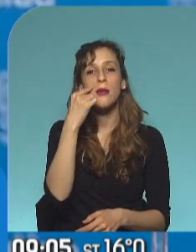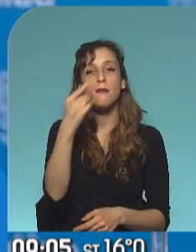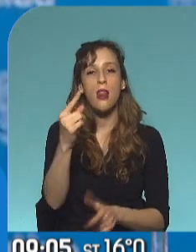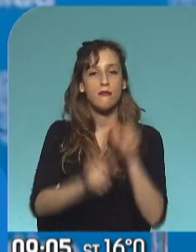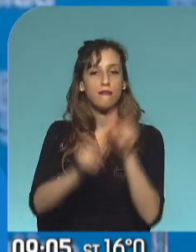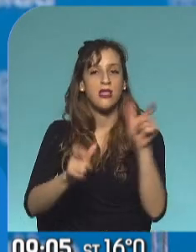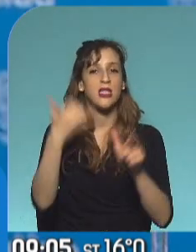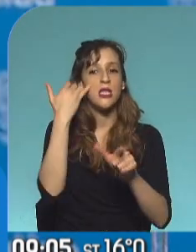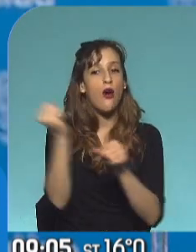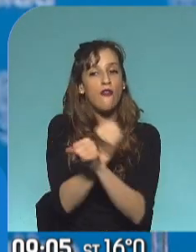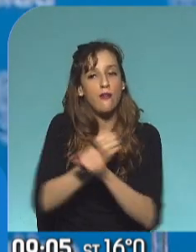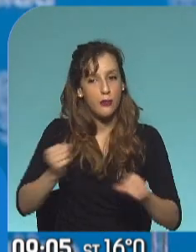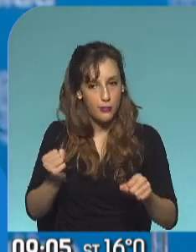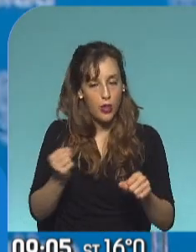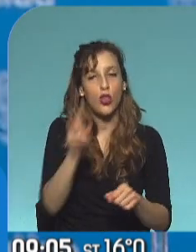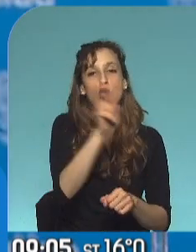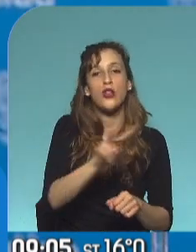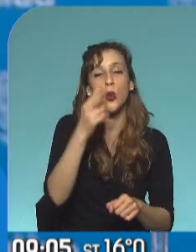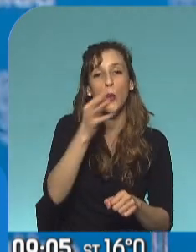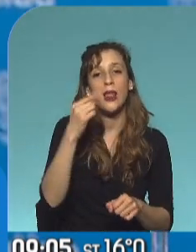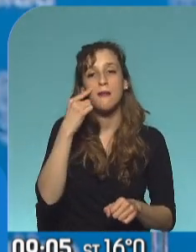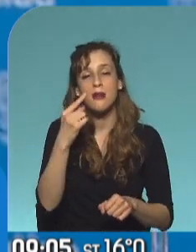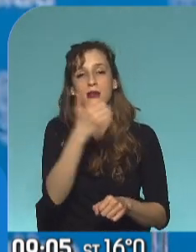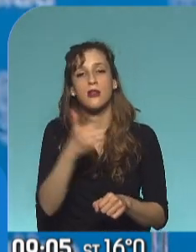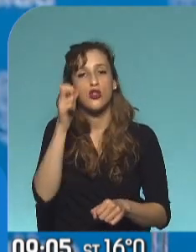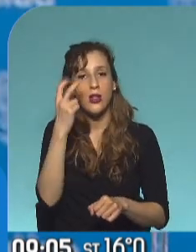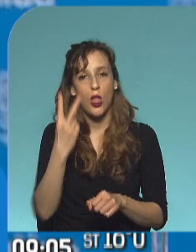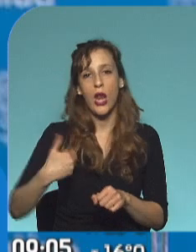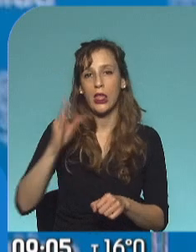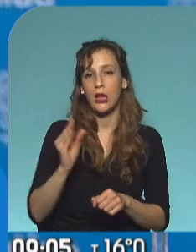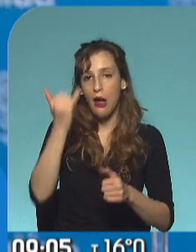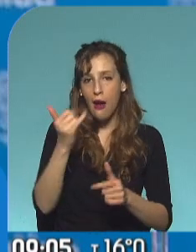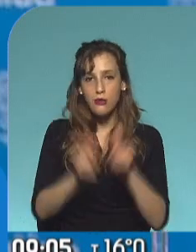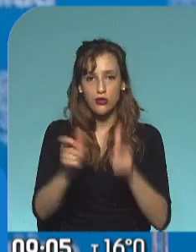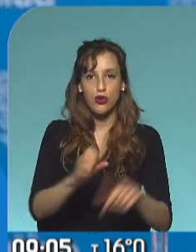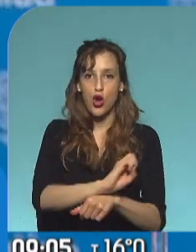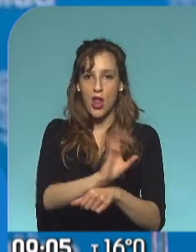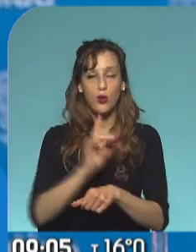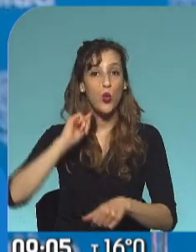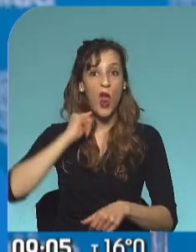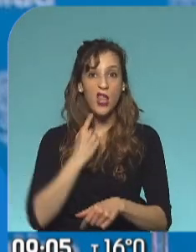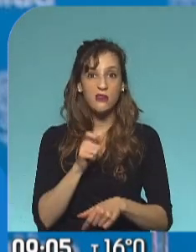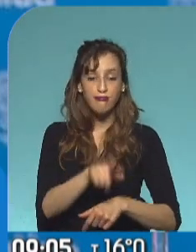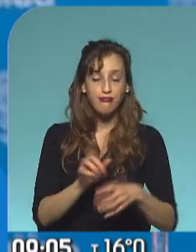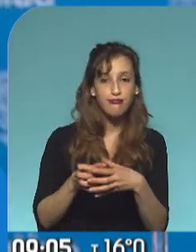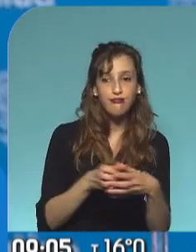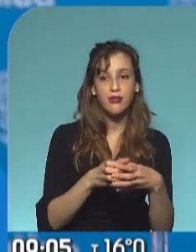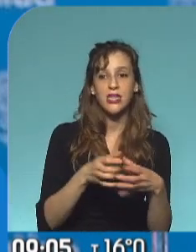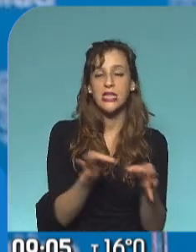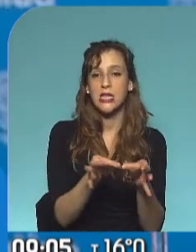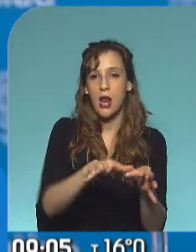confirmados 220 mil 682 casos confirmados en nuestro país de los cuales 13 se encuentran en nuestras islas malvinas